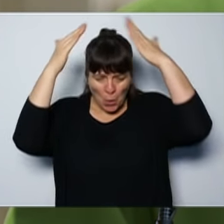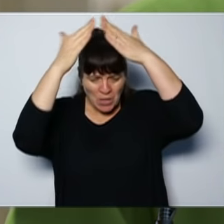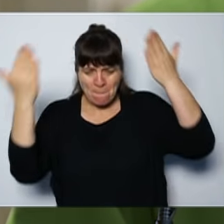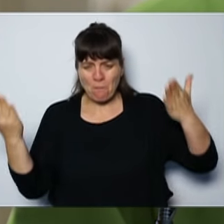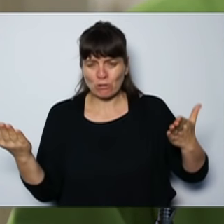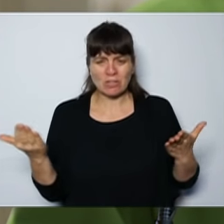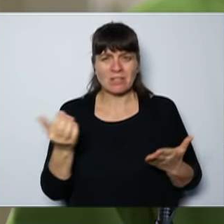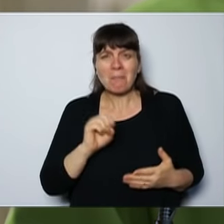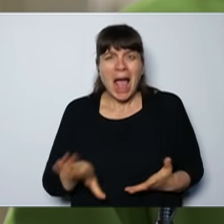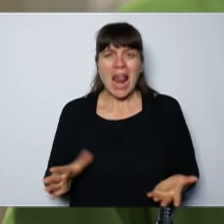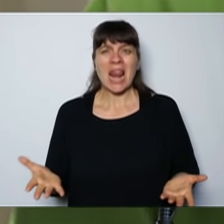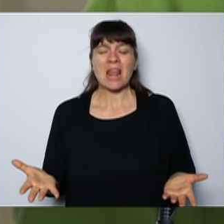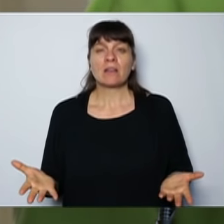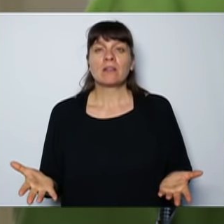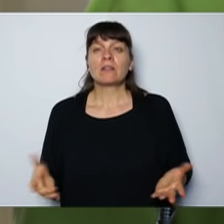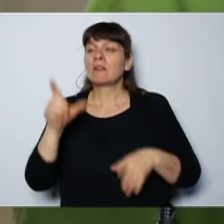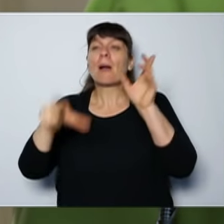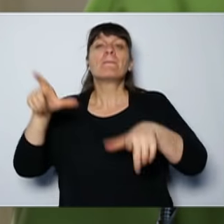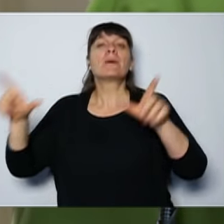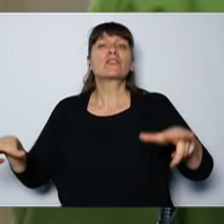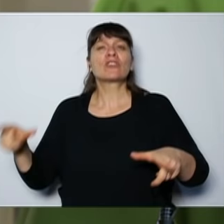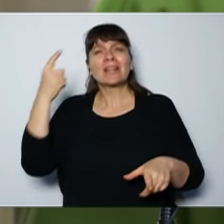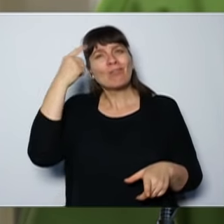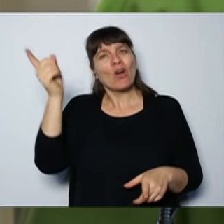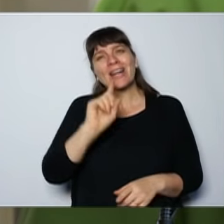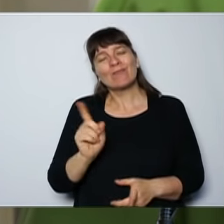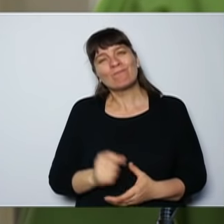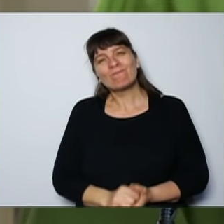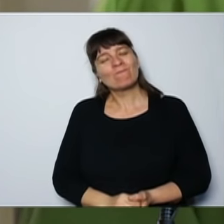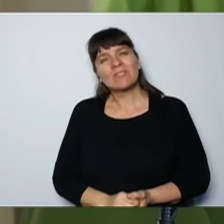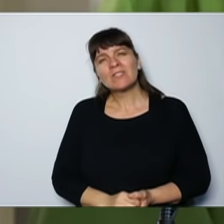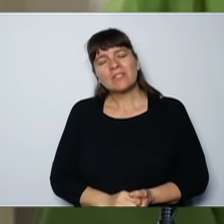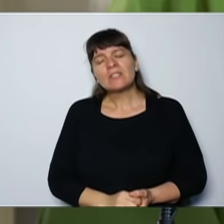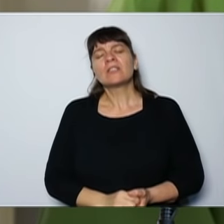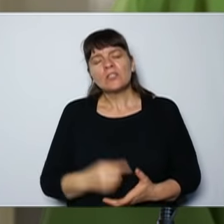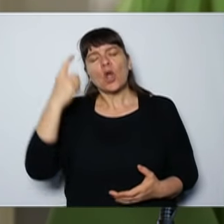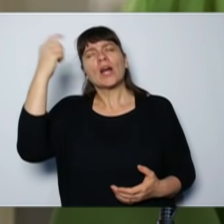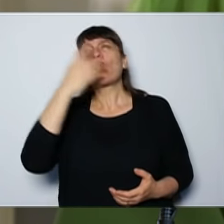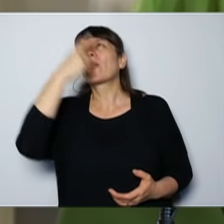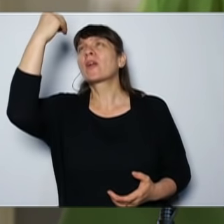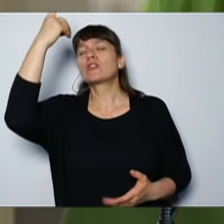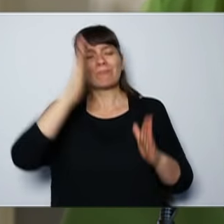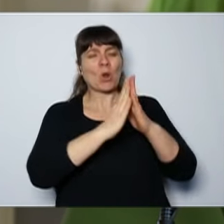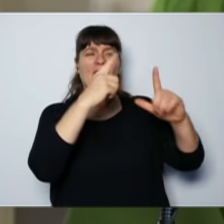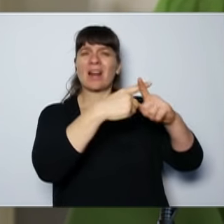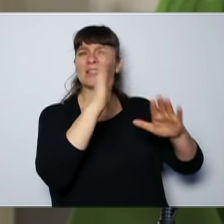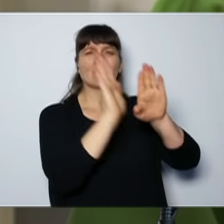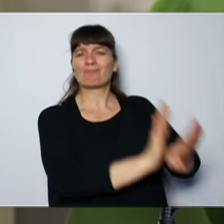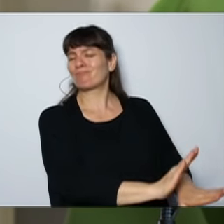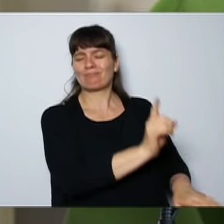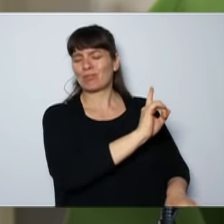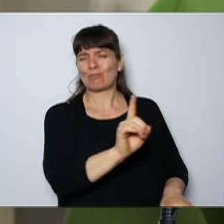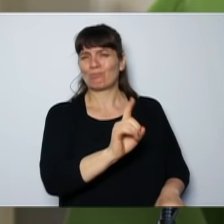obispos. Y la gente empieza a descreer, como diciendo: sí, yo creo en Dios, pero no creo mucho en la